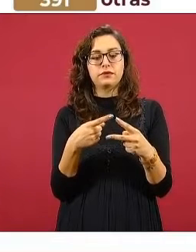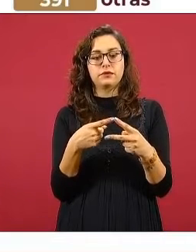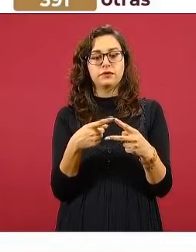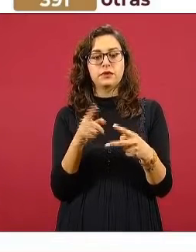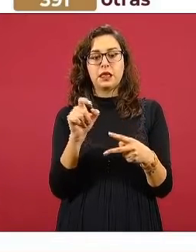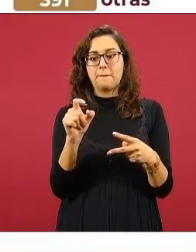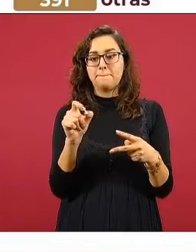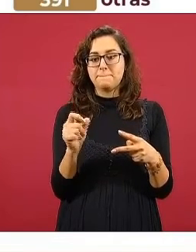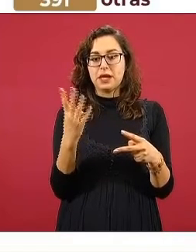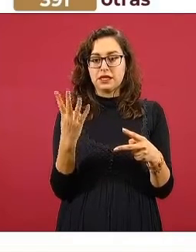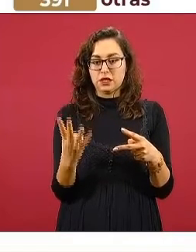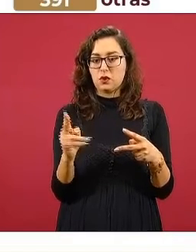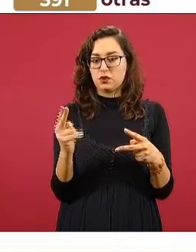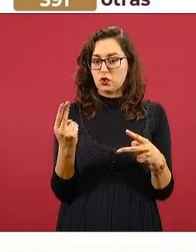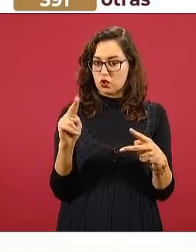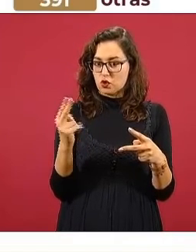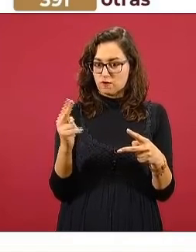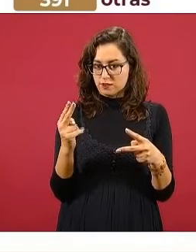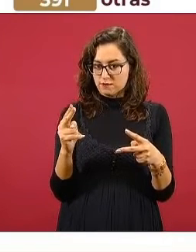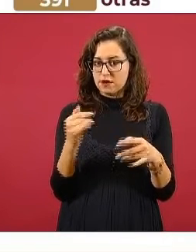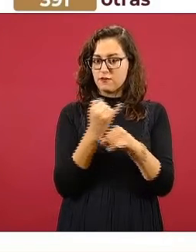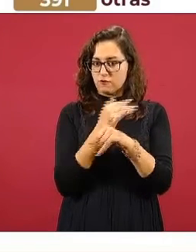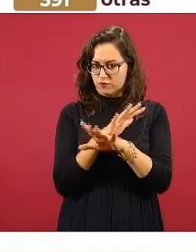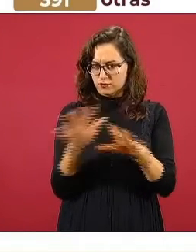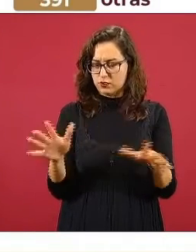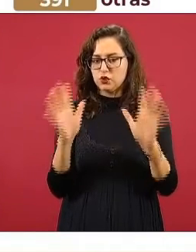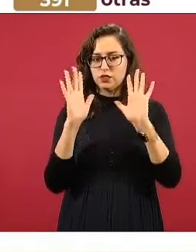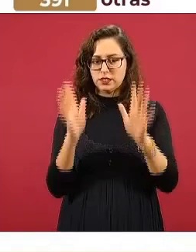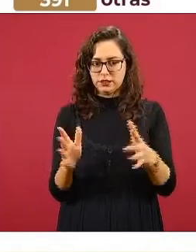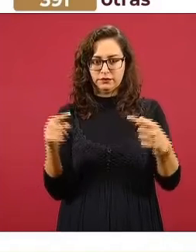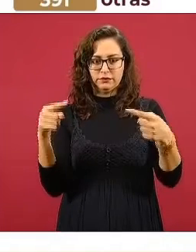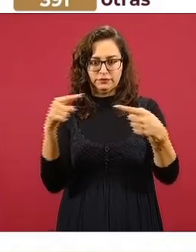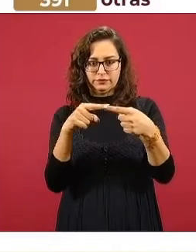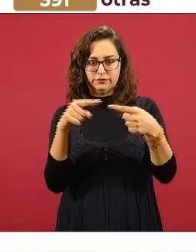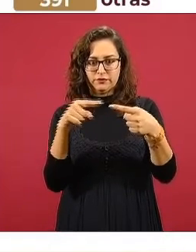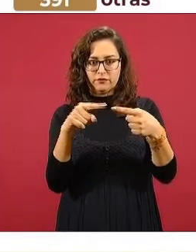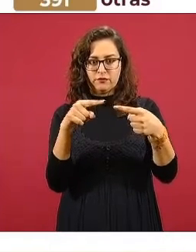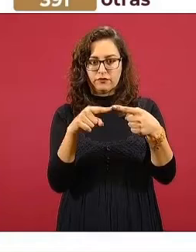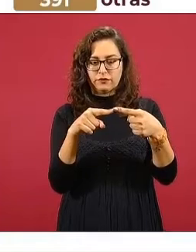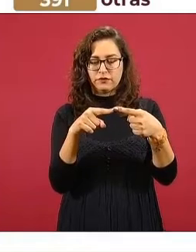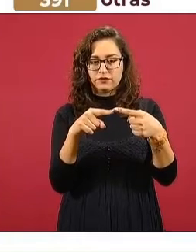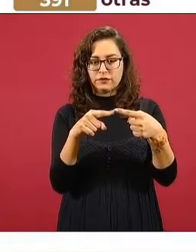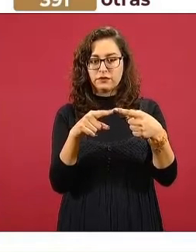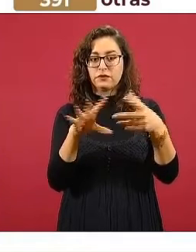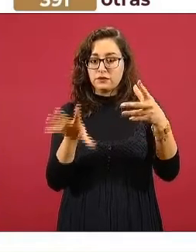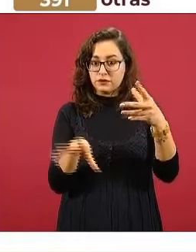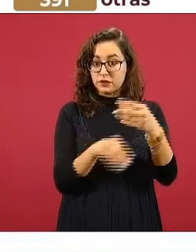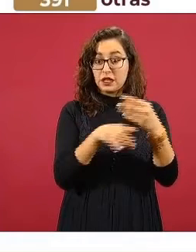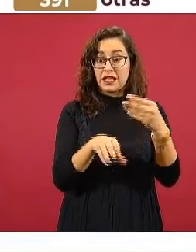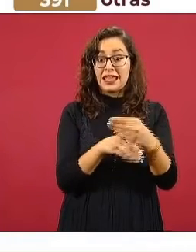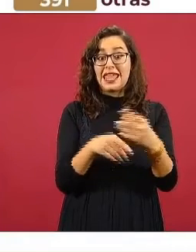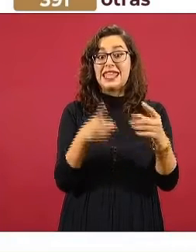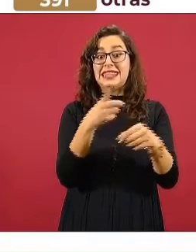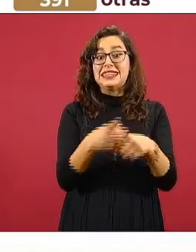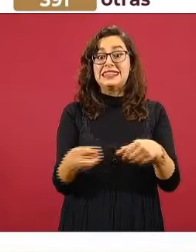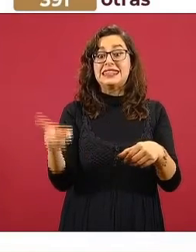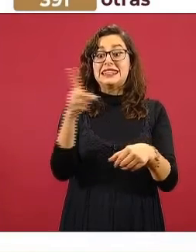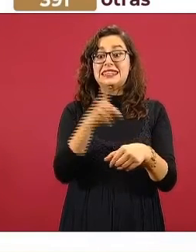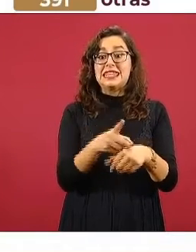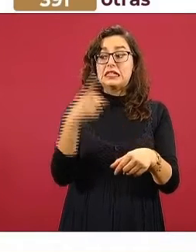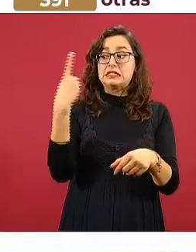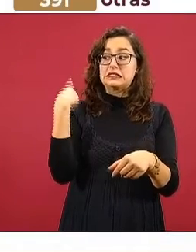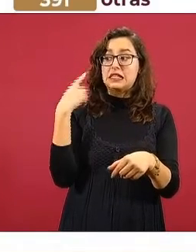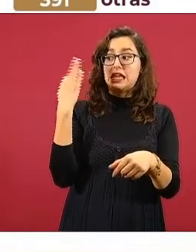del 24 de noviembre, teníamos una cantidad de casos acumulados, clasificados ya